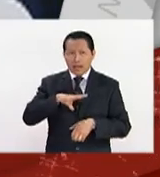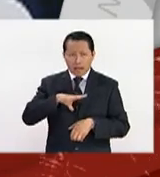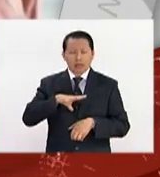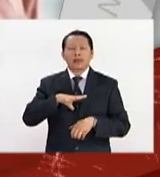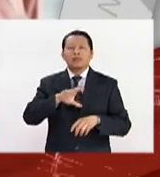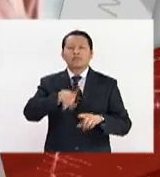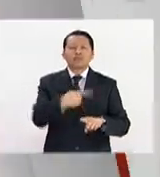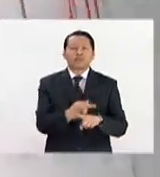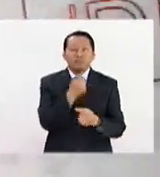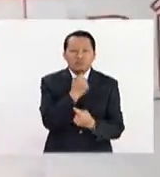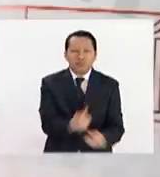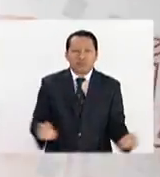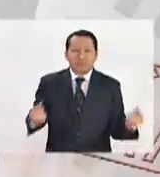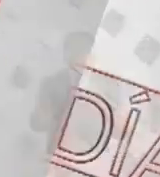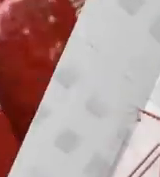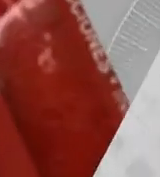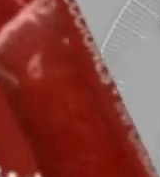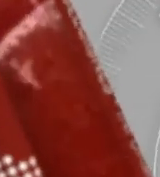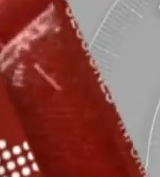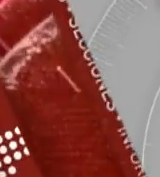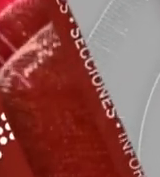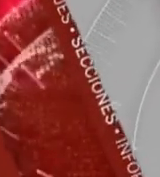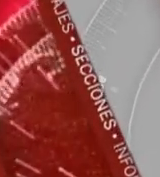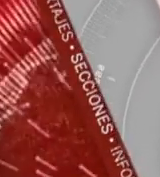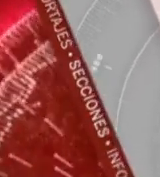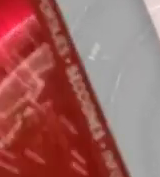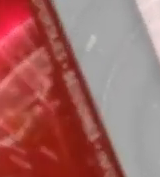sexual a menores.